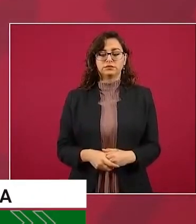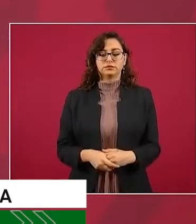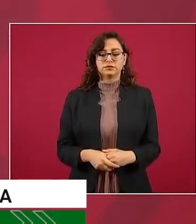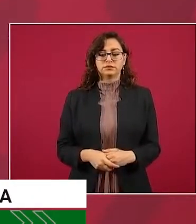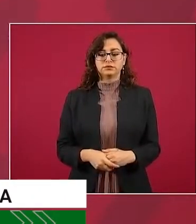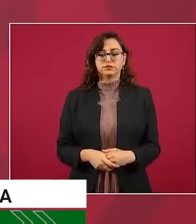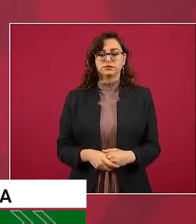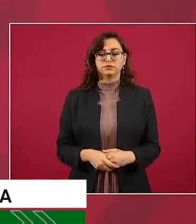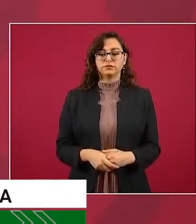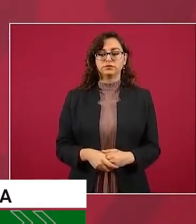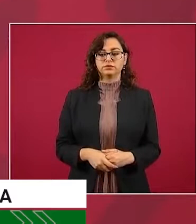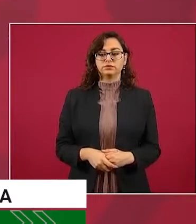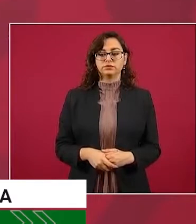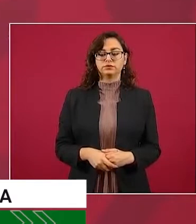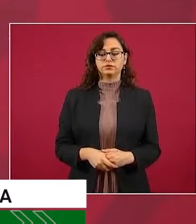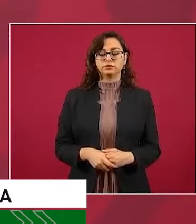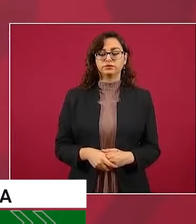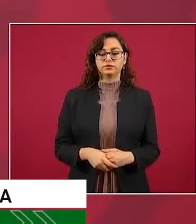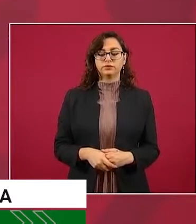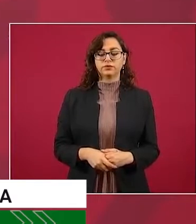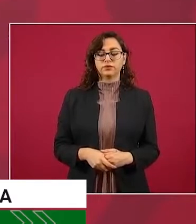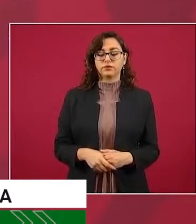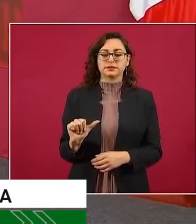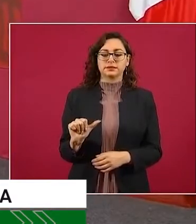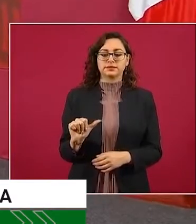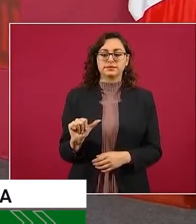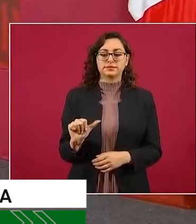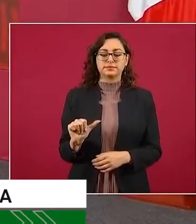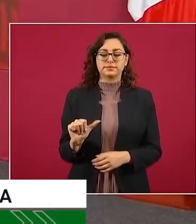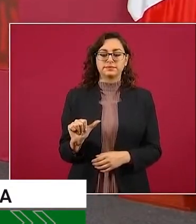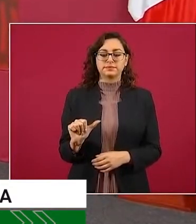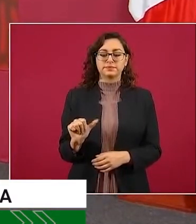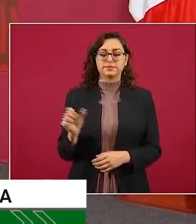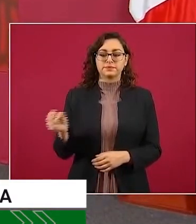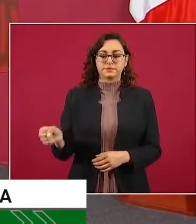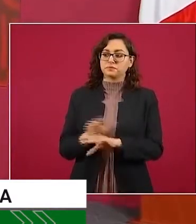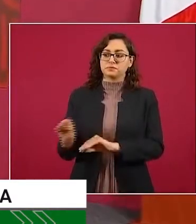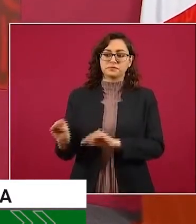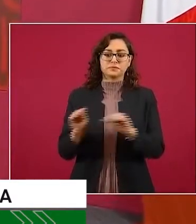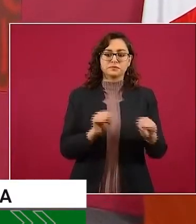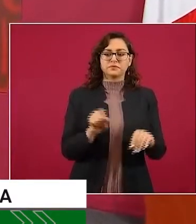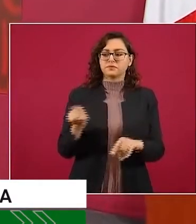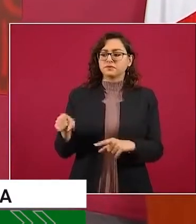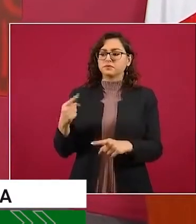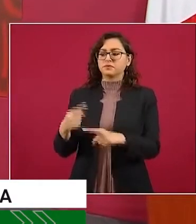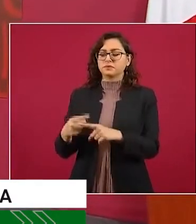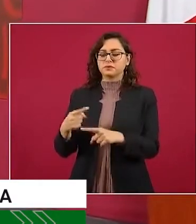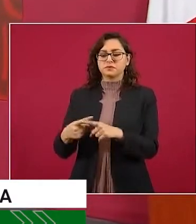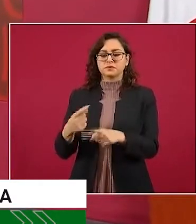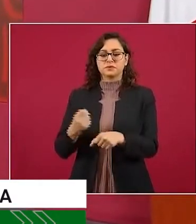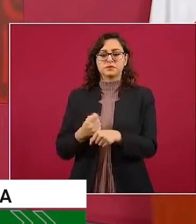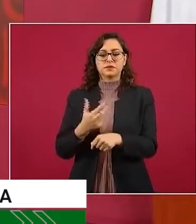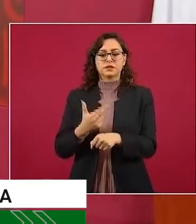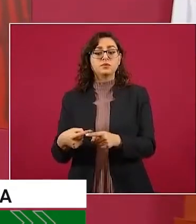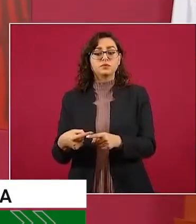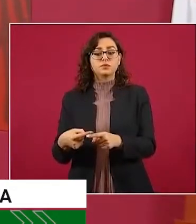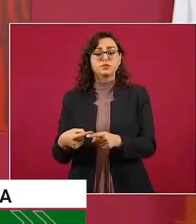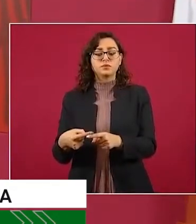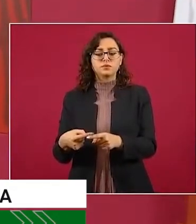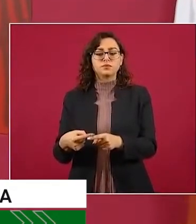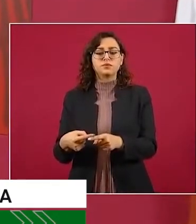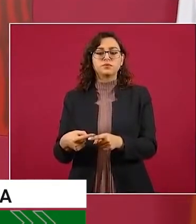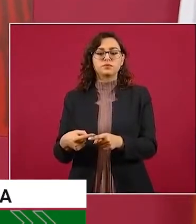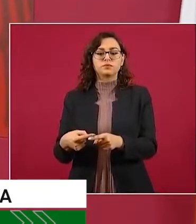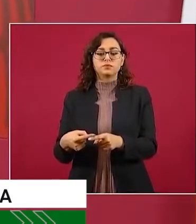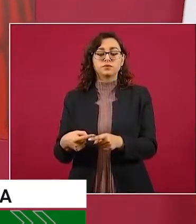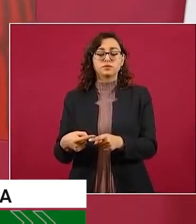de Economía. Y a Graciela Márquez Colín la va a sustituir en la Secretaría de Economía